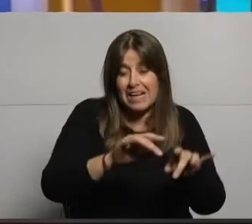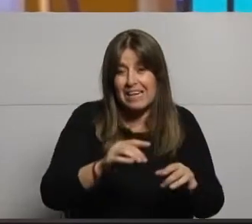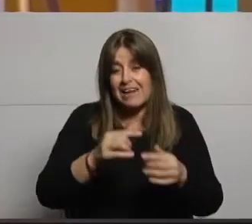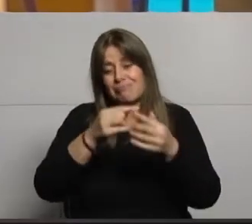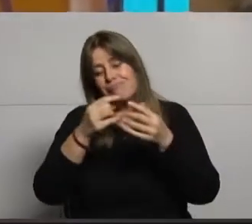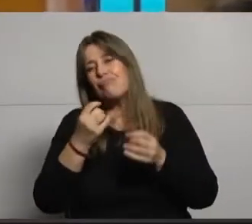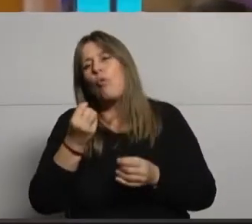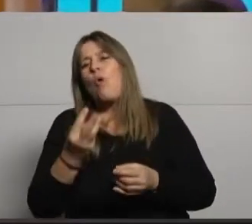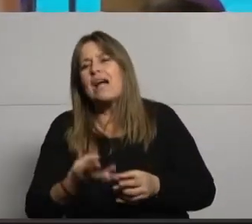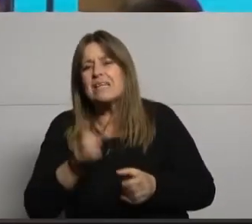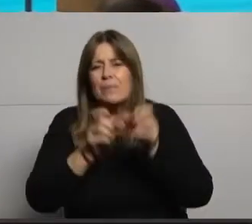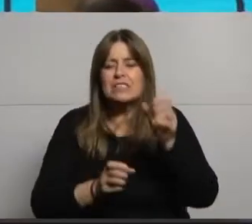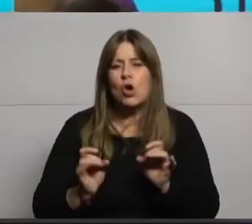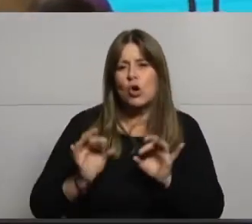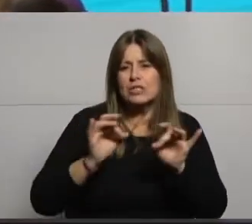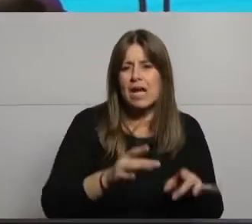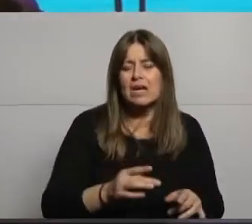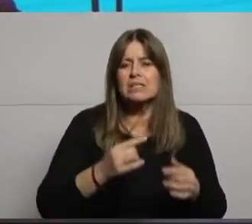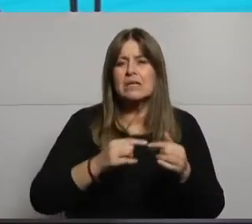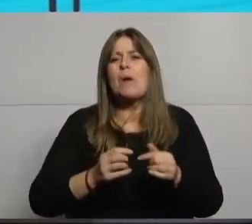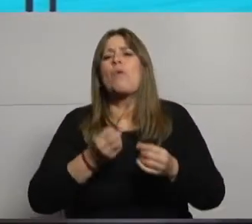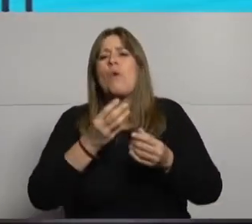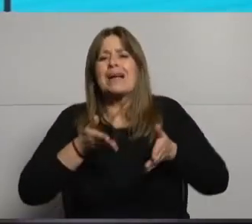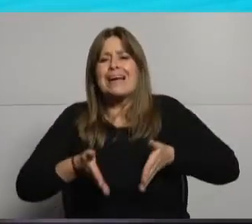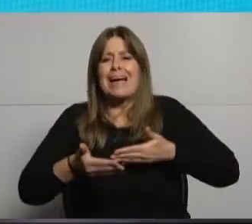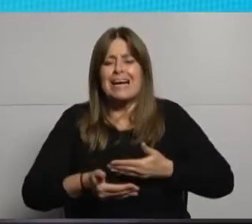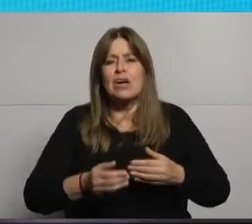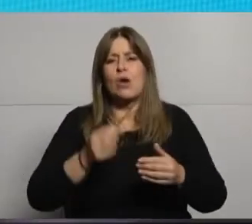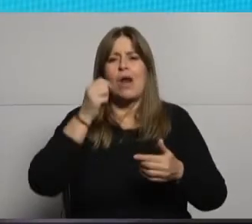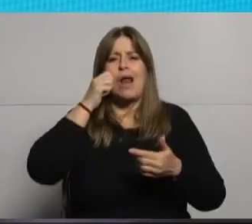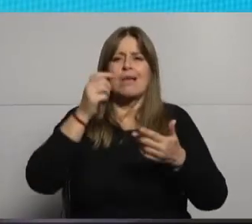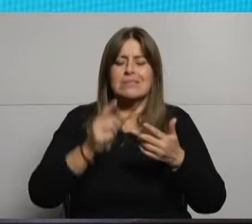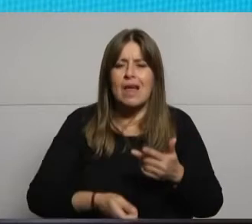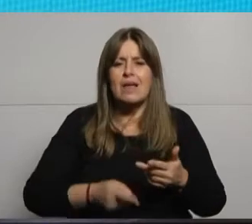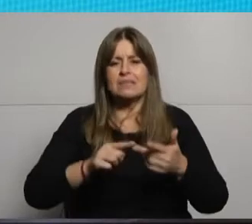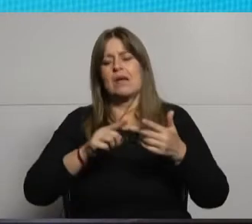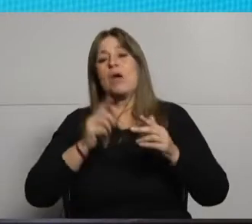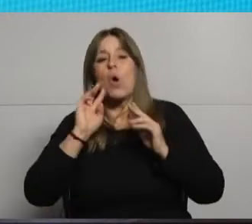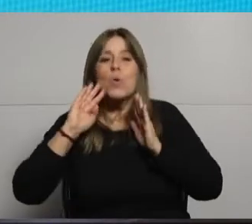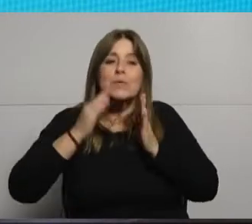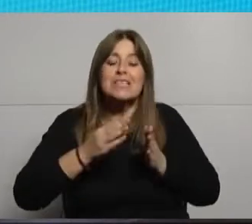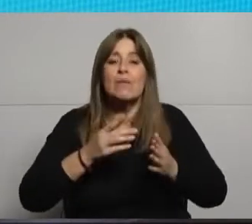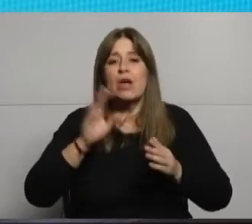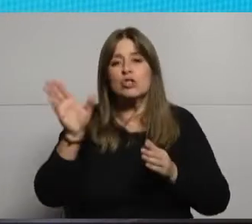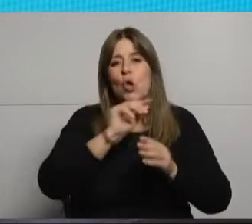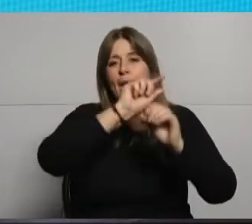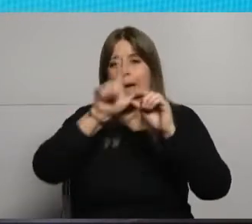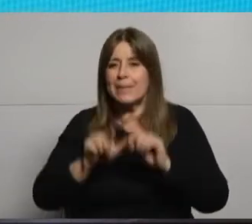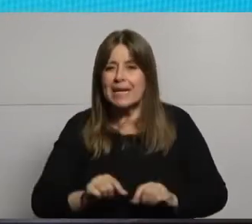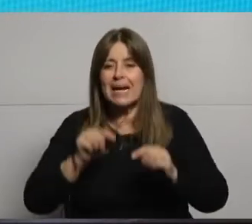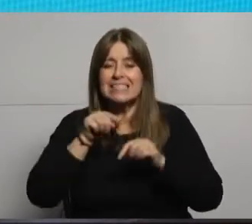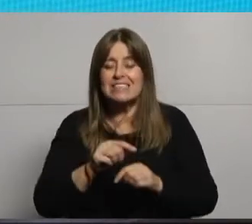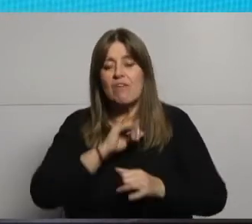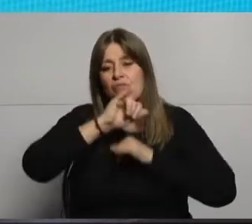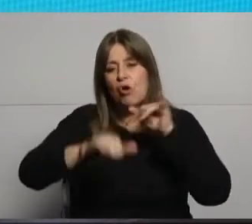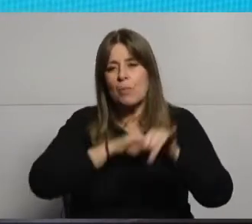contagiados, potencialmente el género de los mismos, las edades, también es una de las cosas que hemos observado en toda América Latina, que se ha